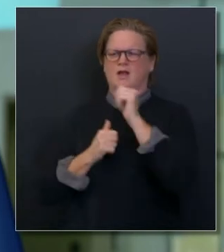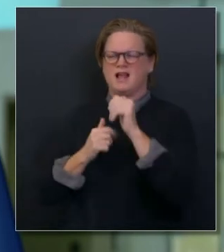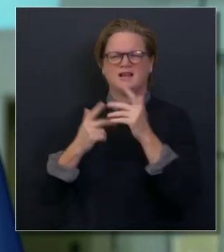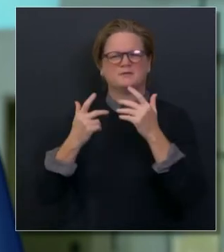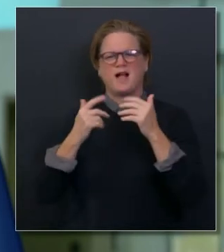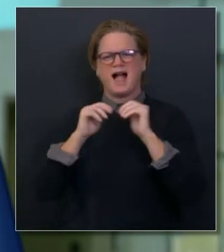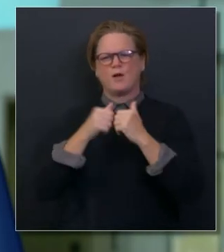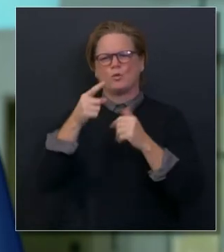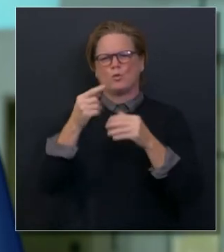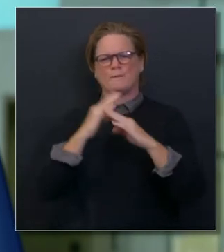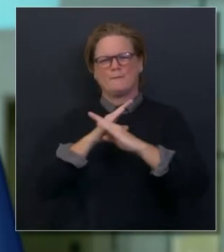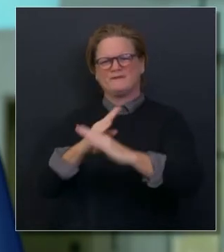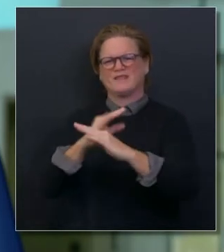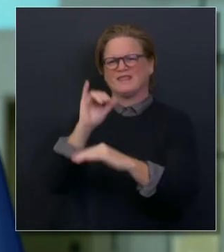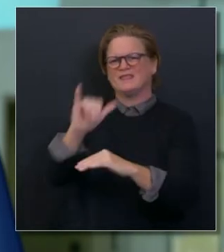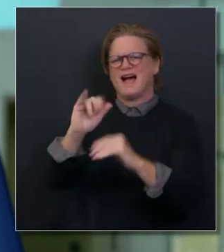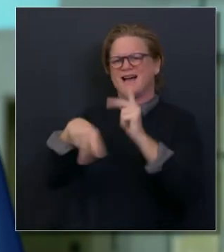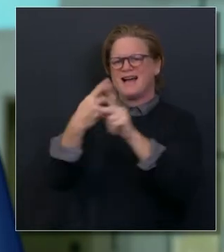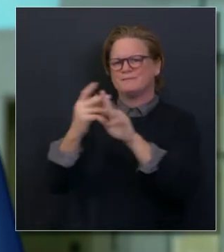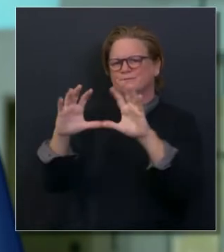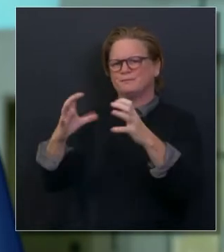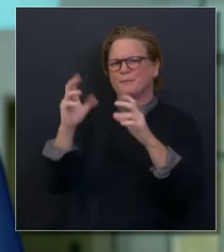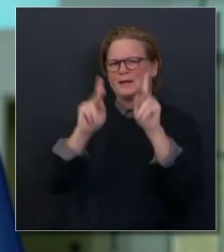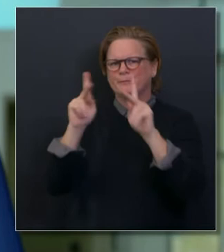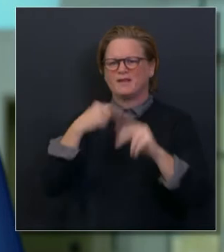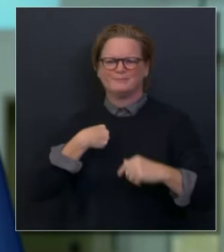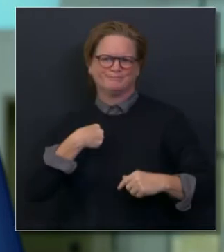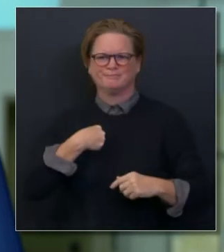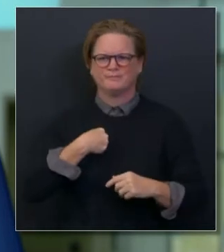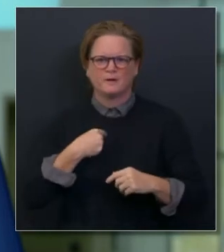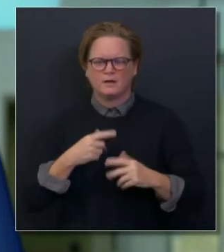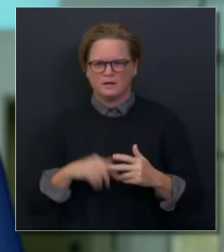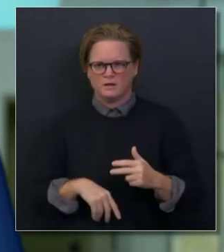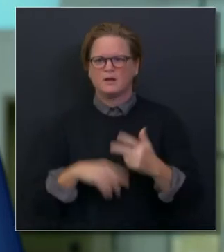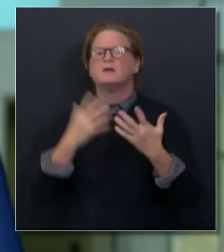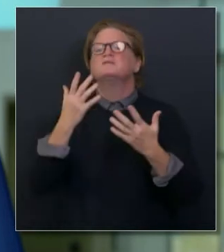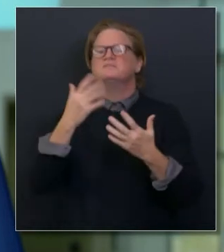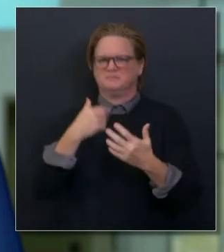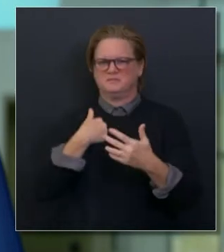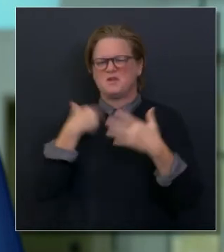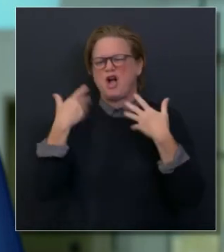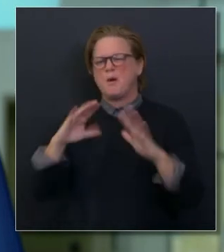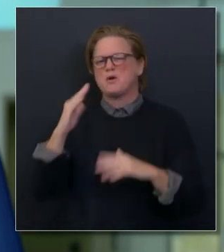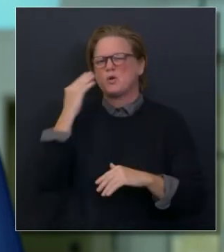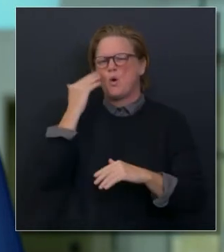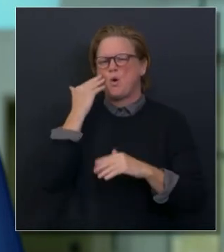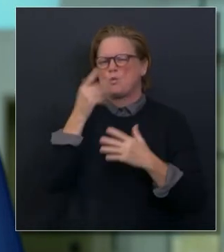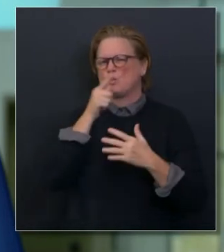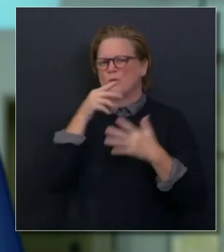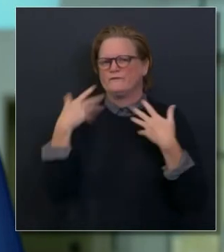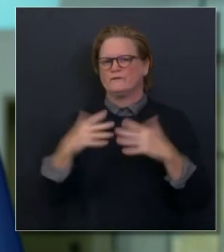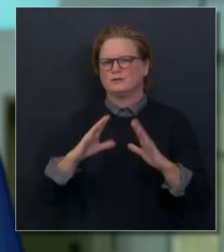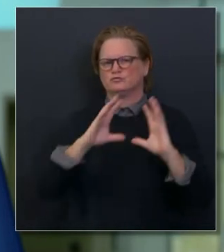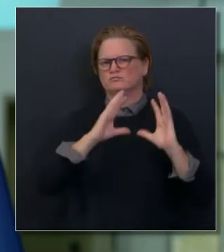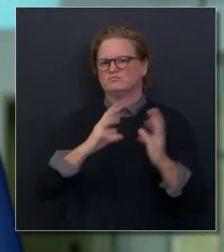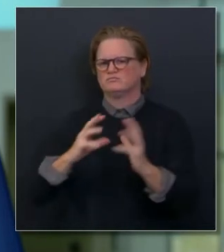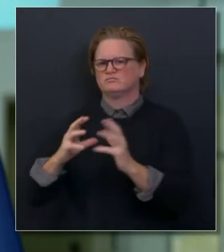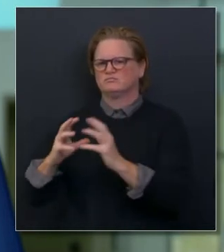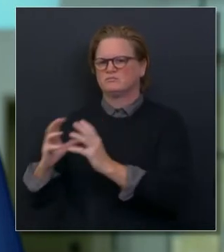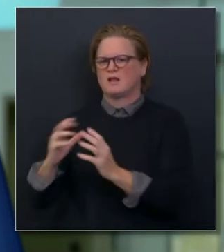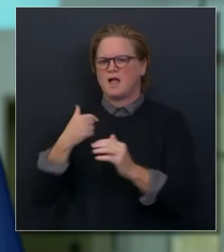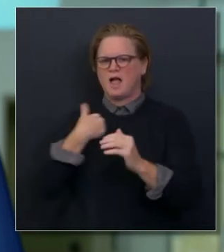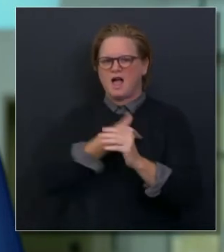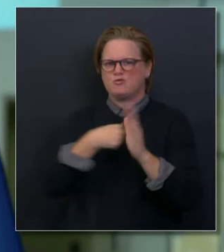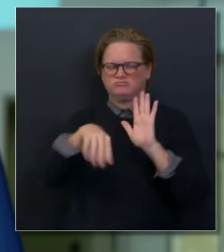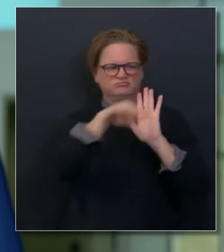Sí, o sea, que personas que no estén corriendo ese riesgo no deben tener acceso a los protocolos establecidos.